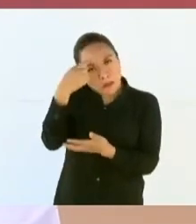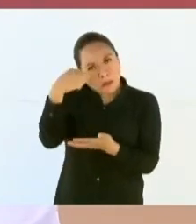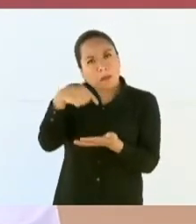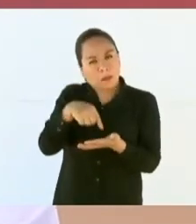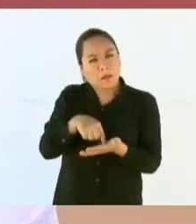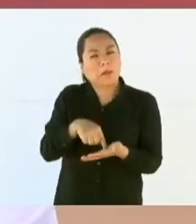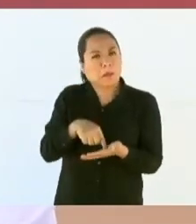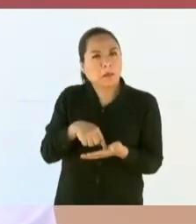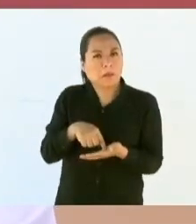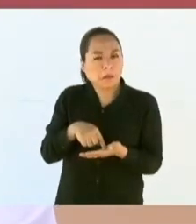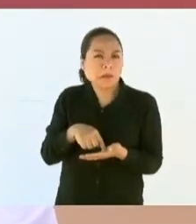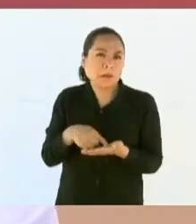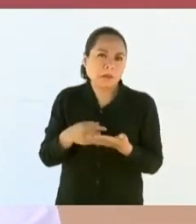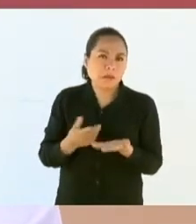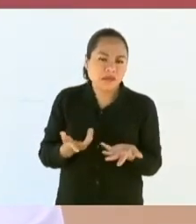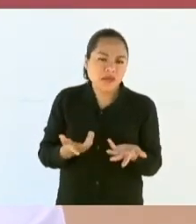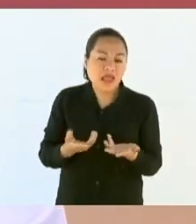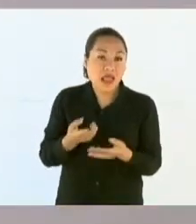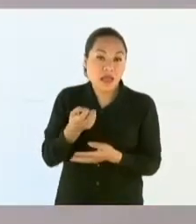que fue